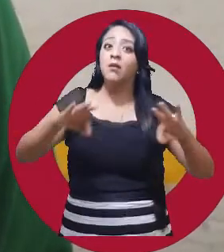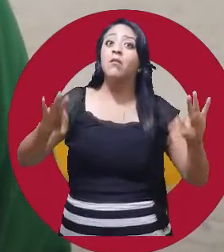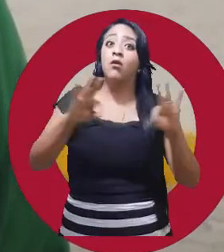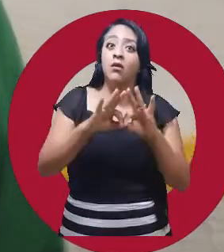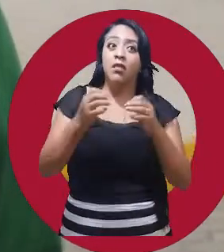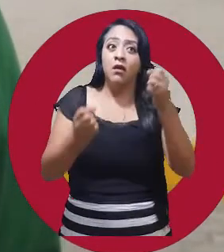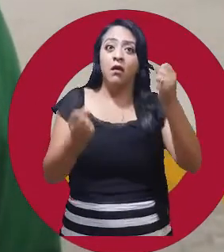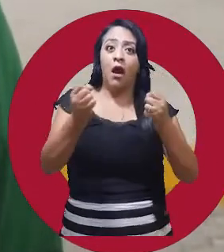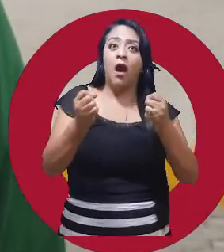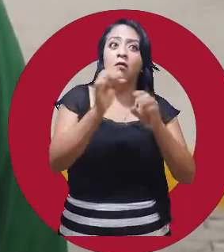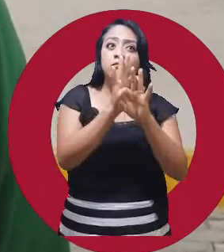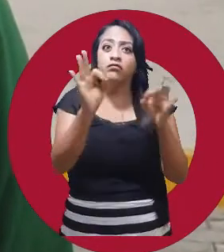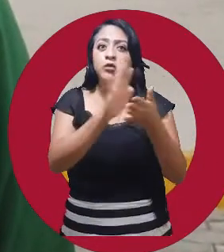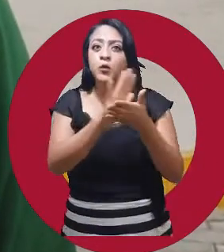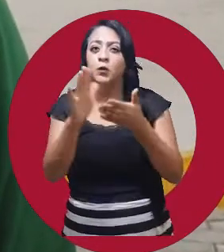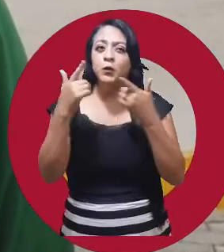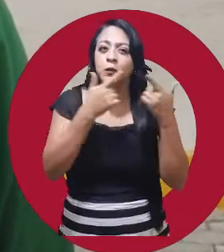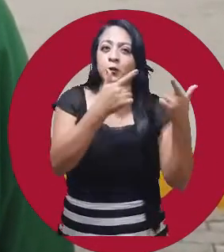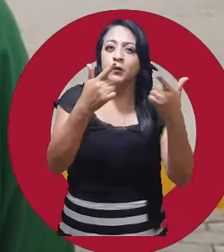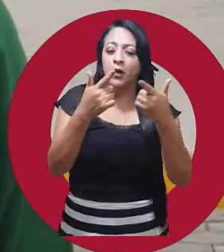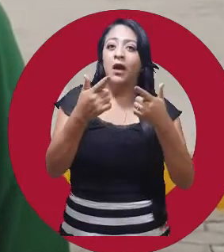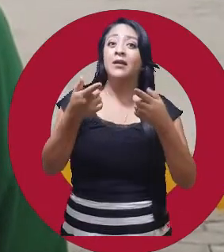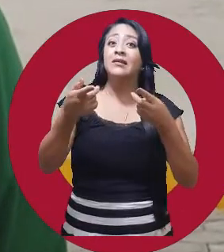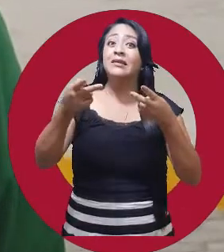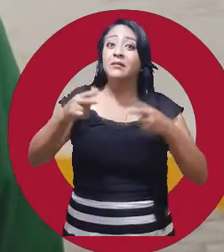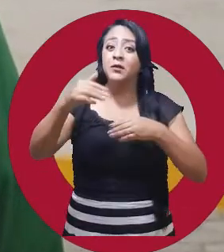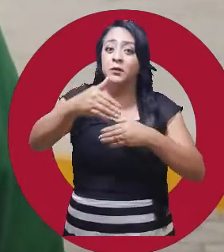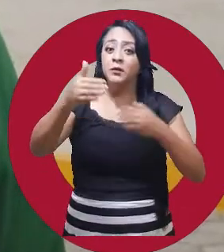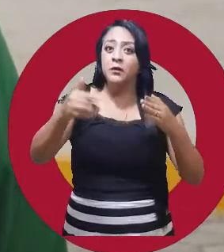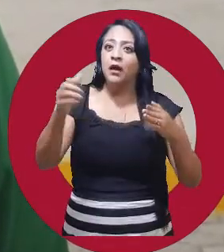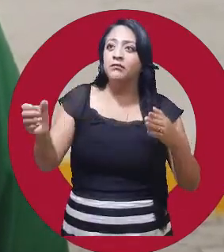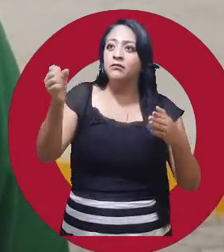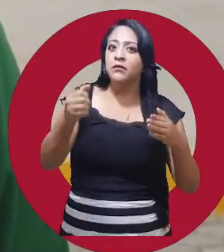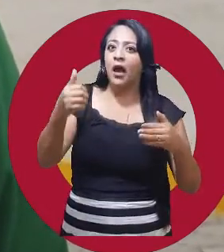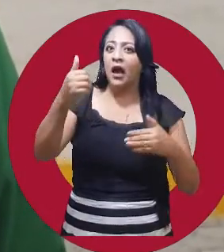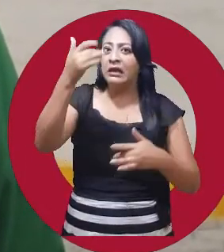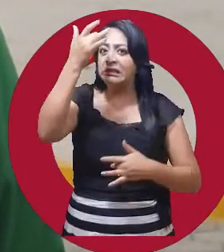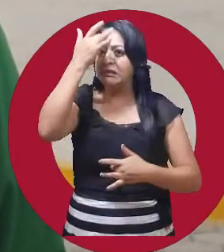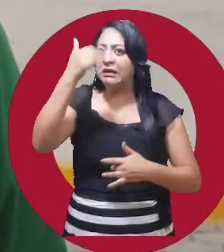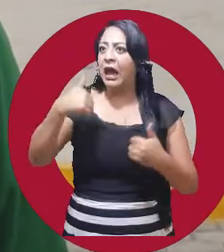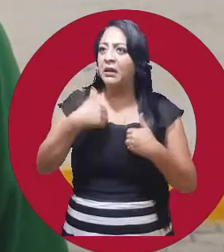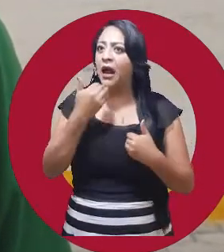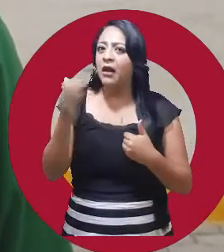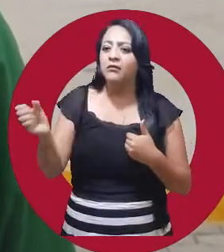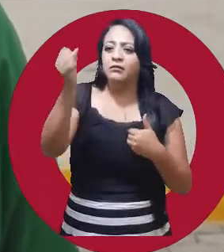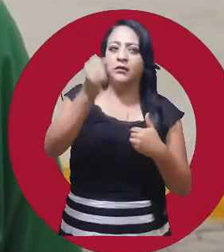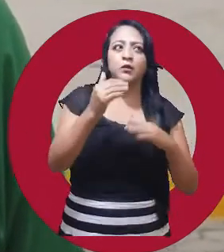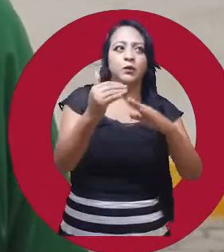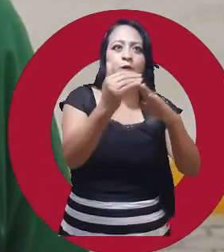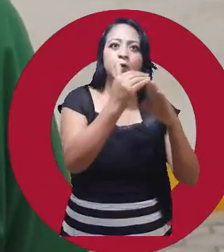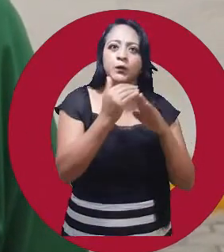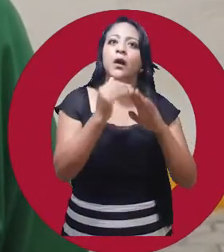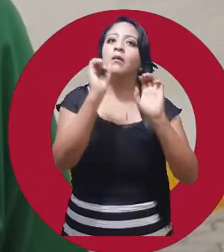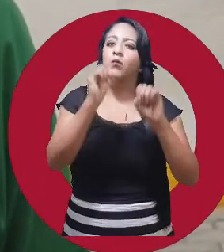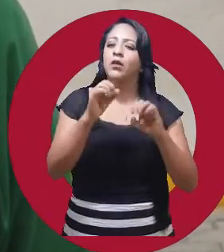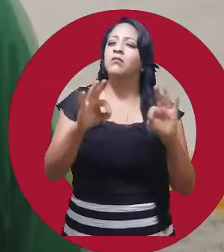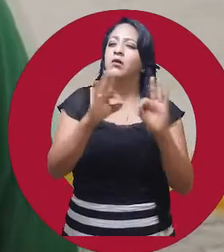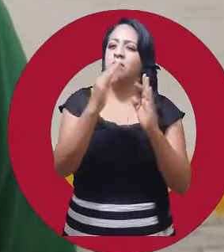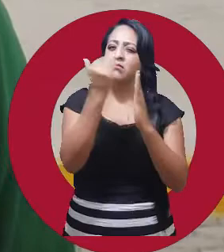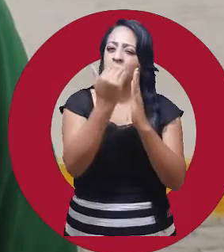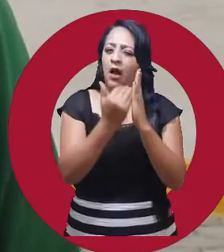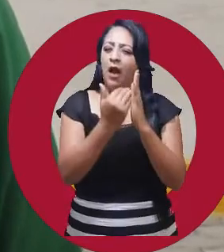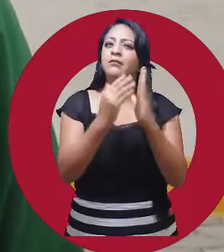de los camiones, tener corrales de aislamiento en caso de presentarse algún animal con alguna enfermedad infectocontagiosa o